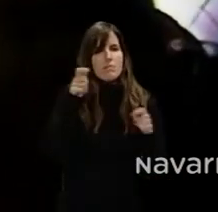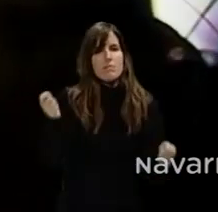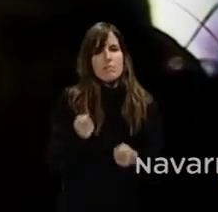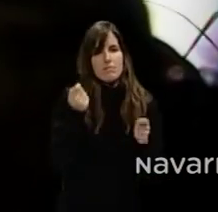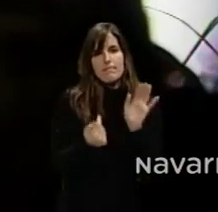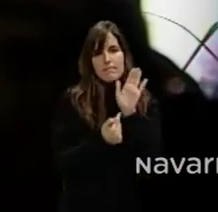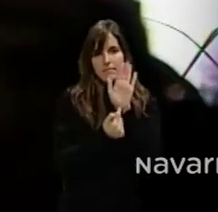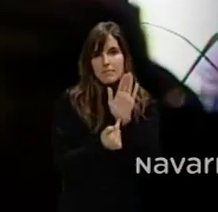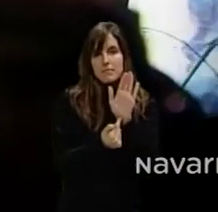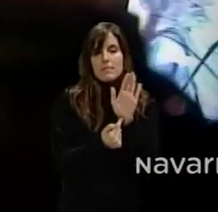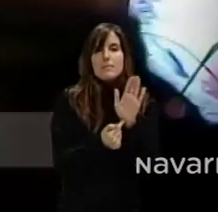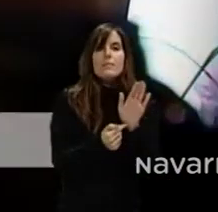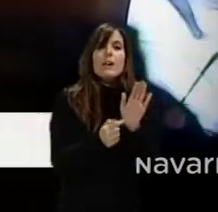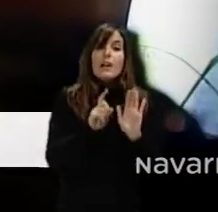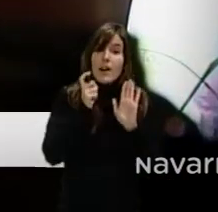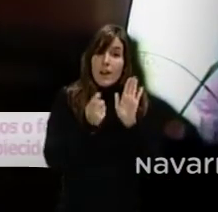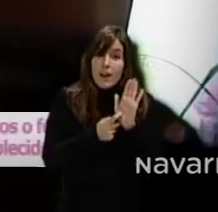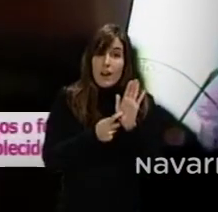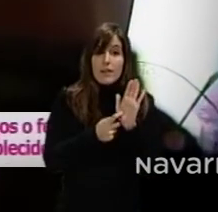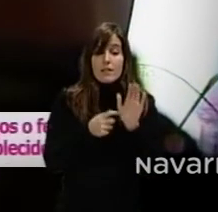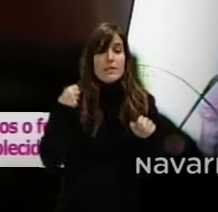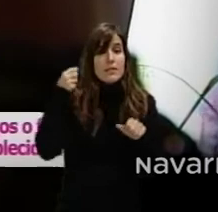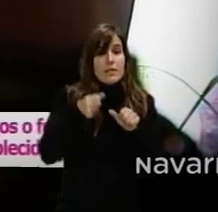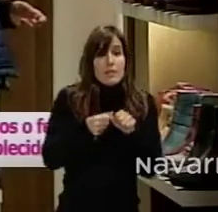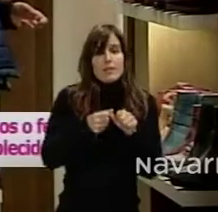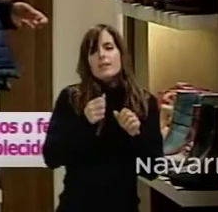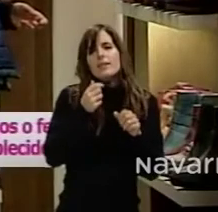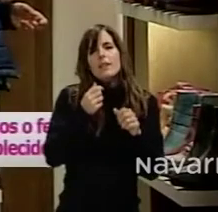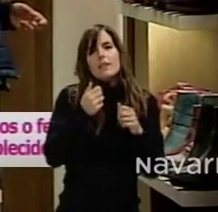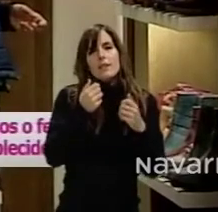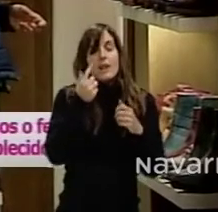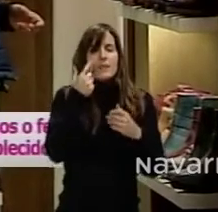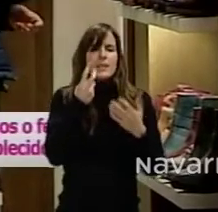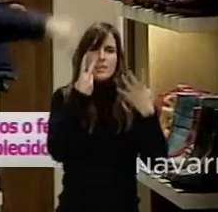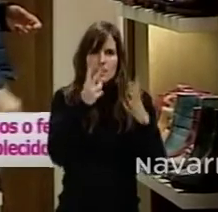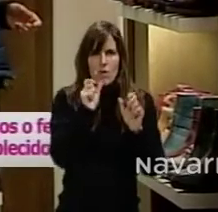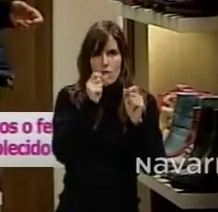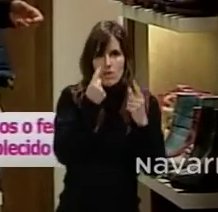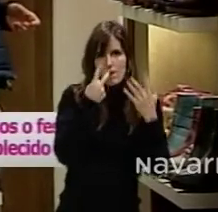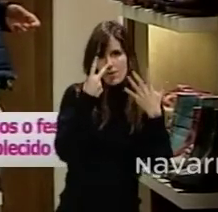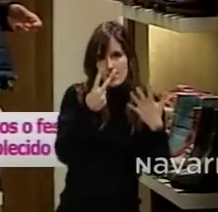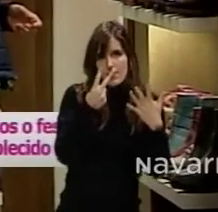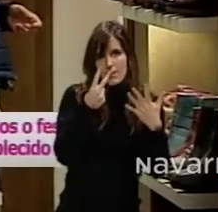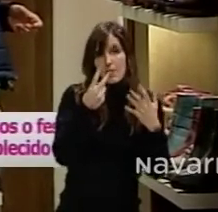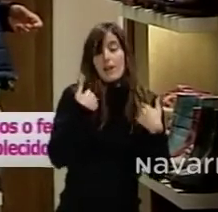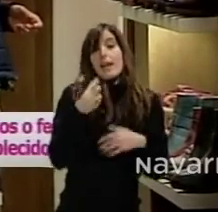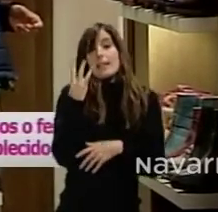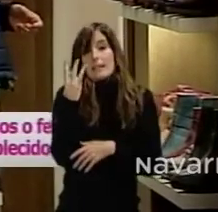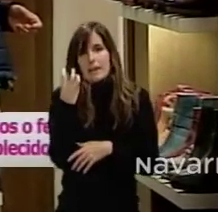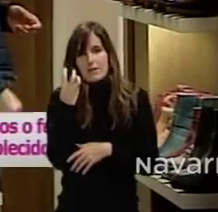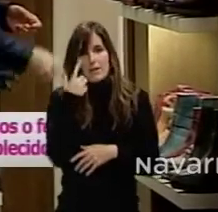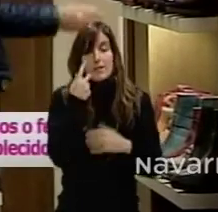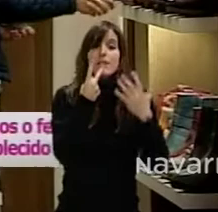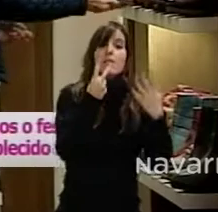en el marco actual, solo han podido determinarse siete de los diez, más la festividad local. En